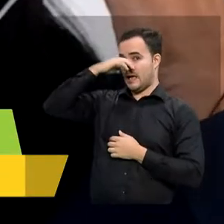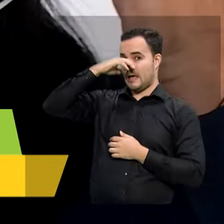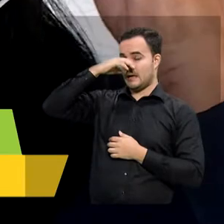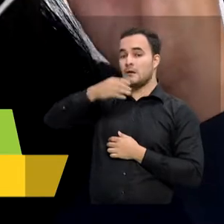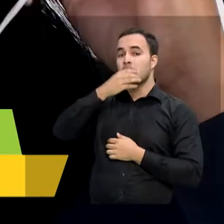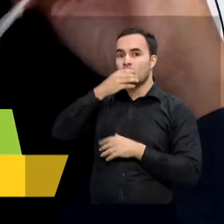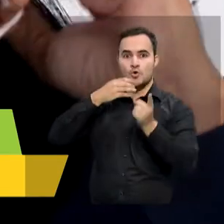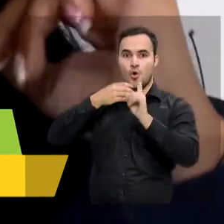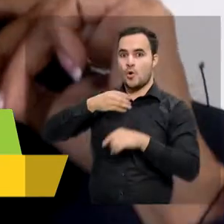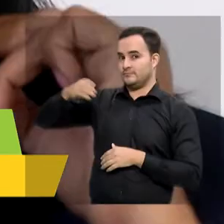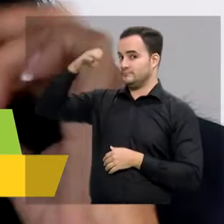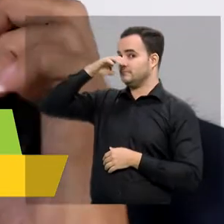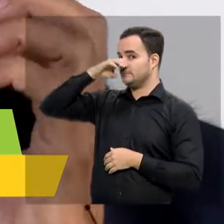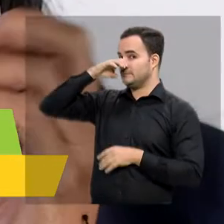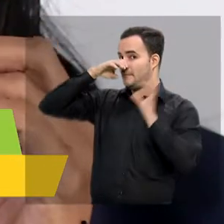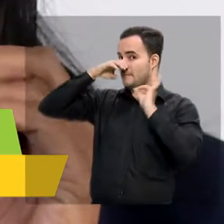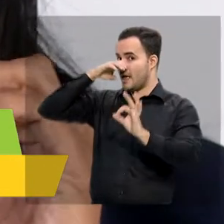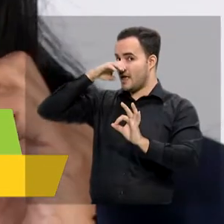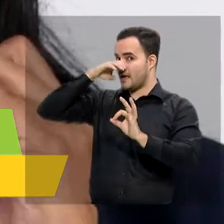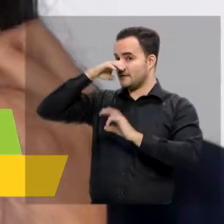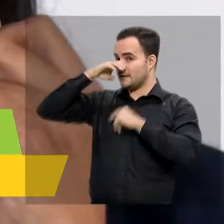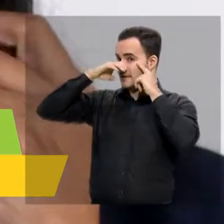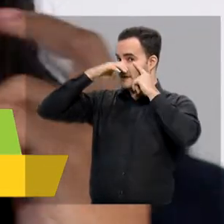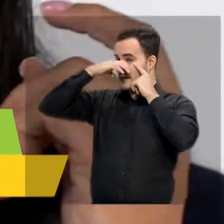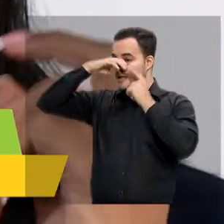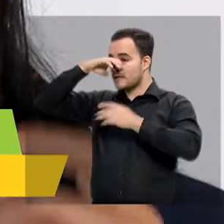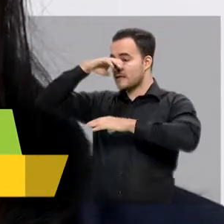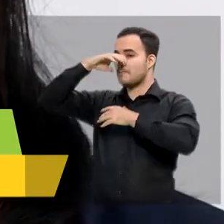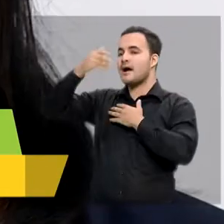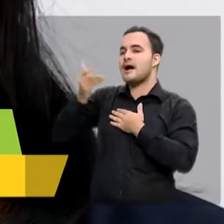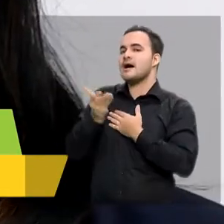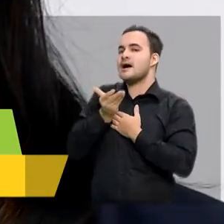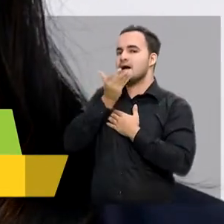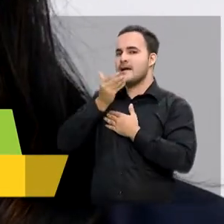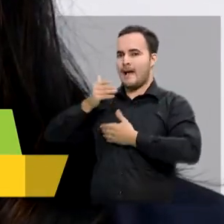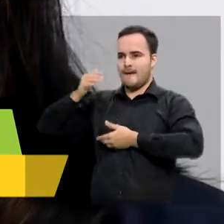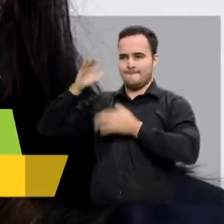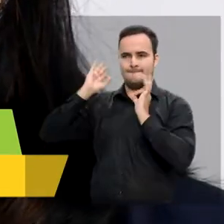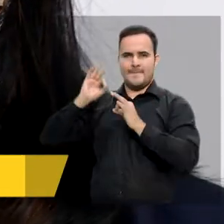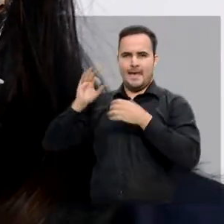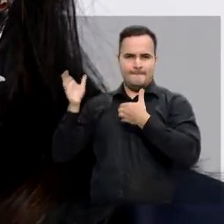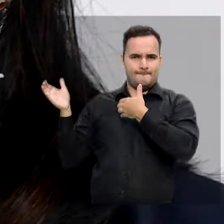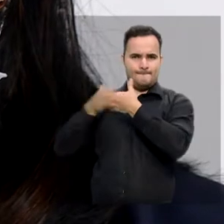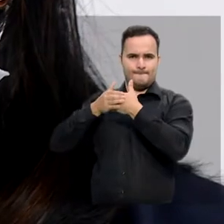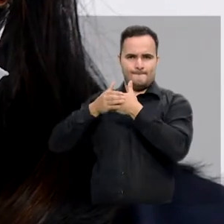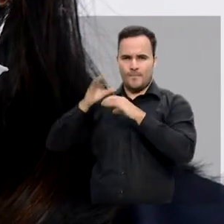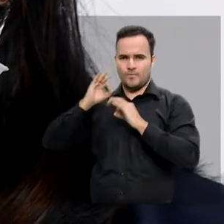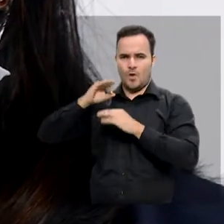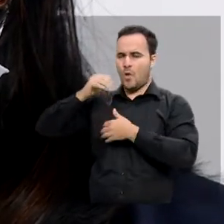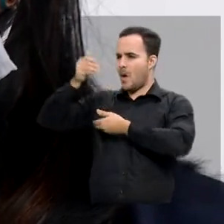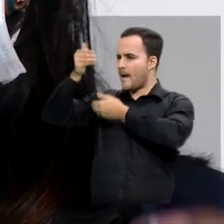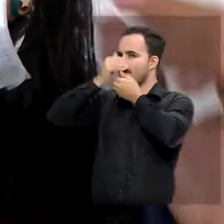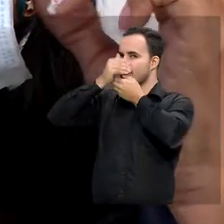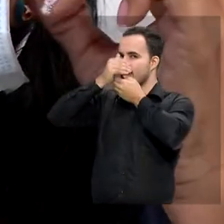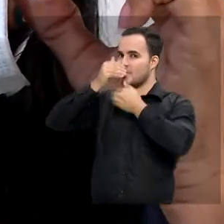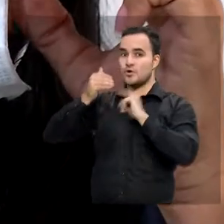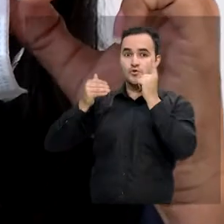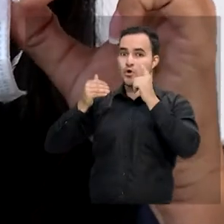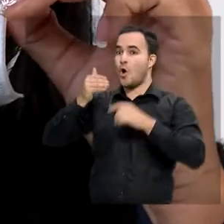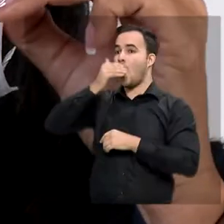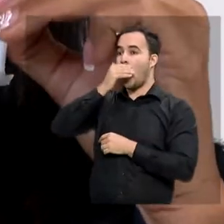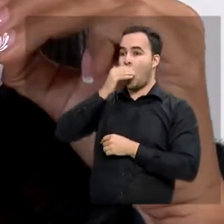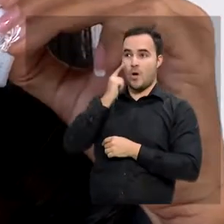me cubro tapando nariz y boca, debe quedar completamente sellada, entonces la aprieto aquí.